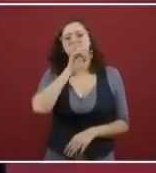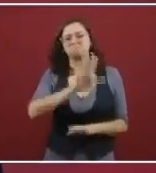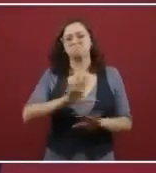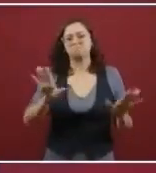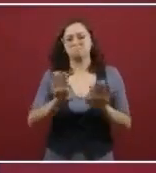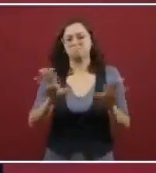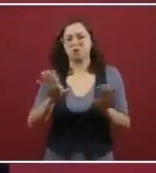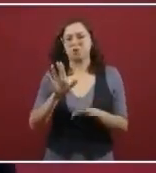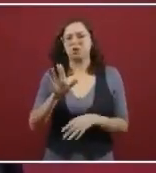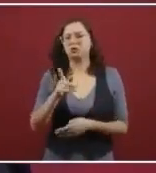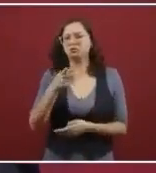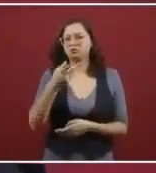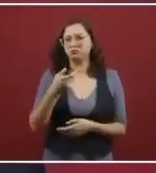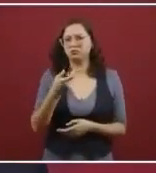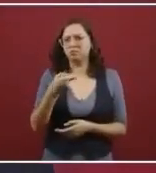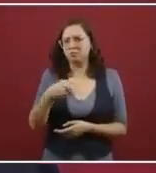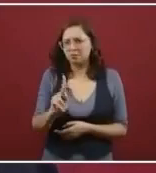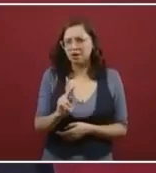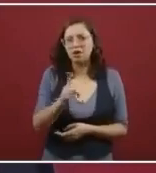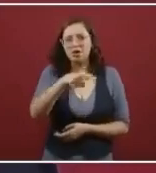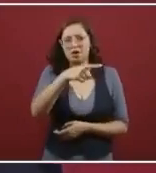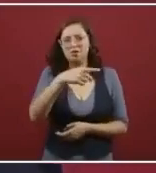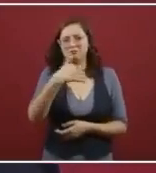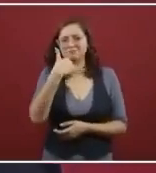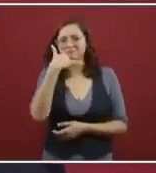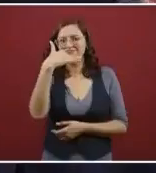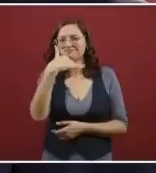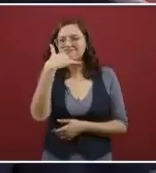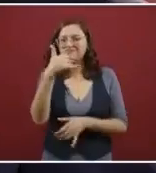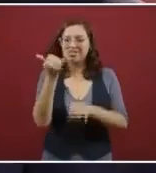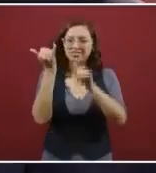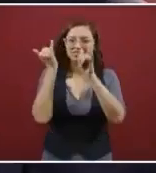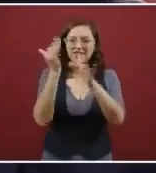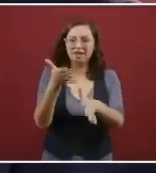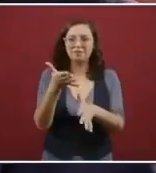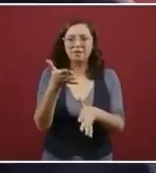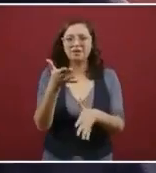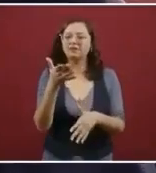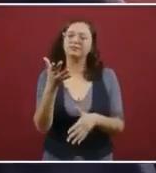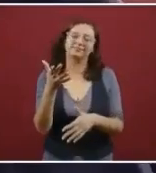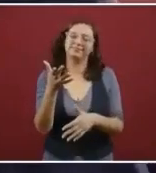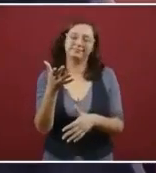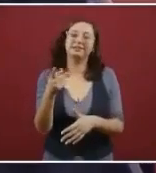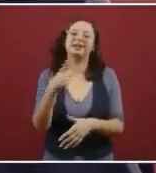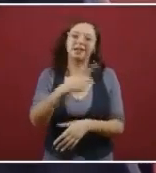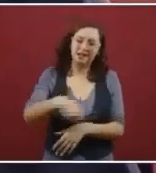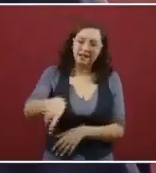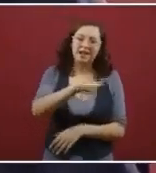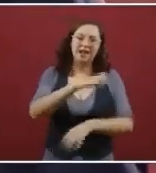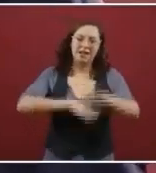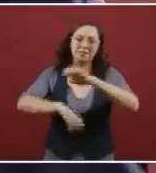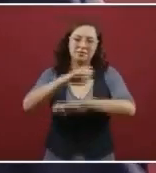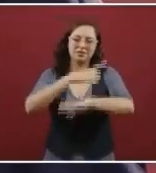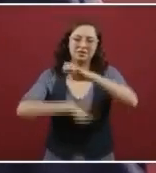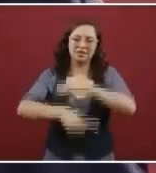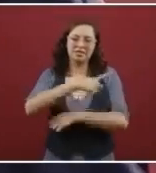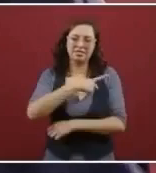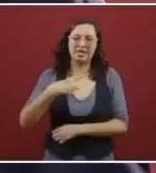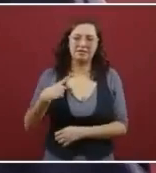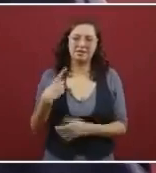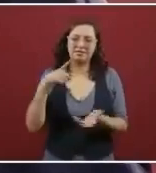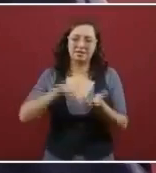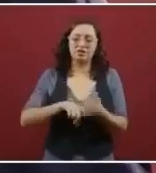es que las empresas tienen que tener también una dimensión ética.